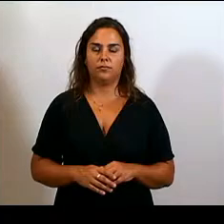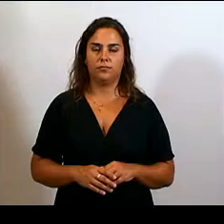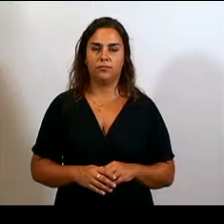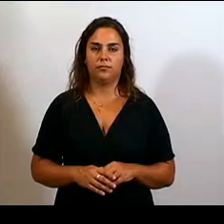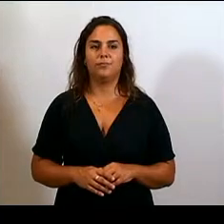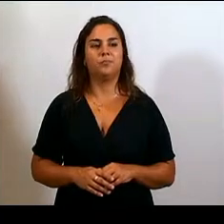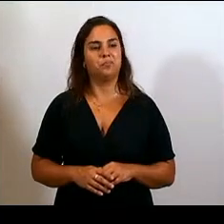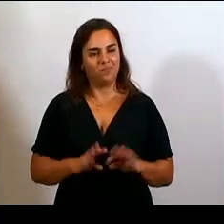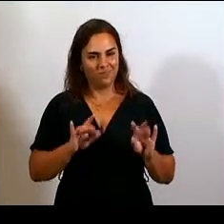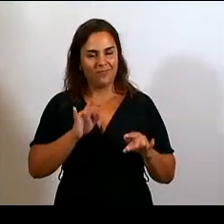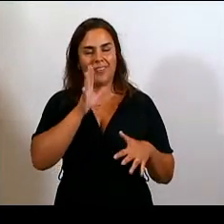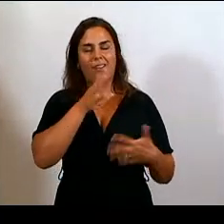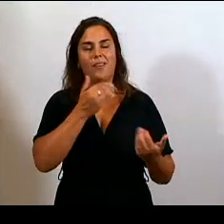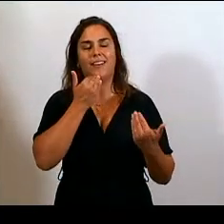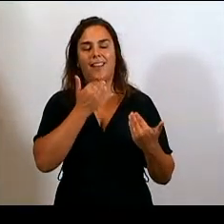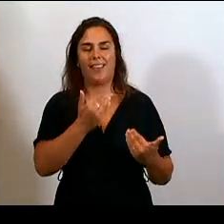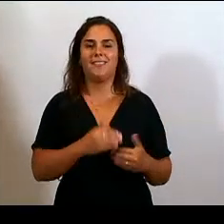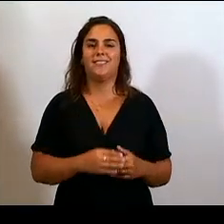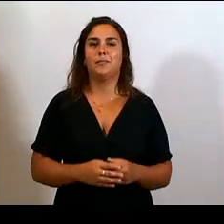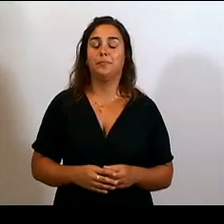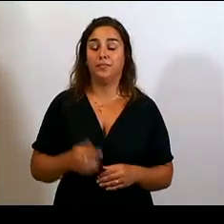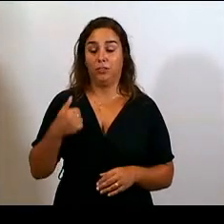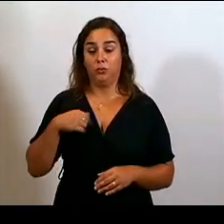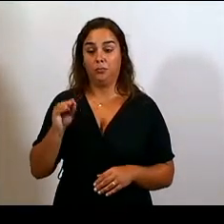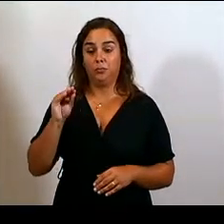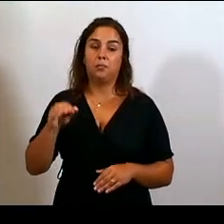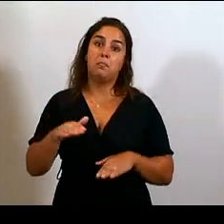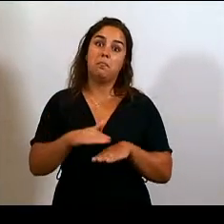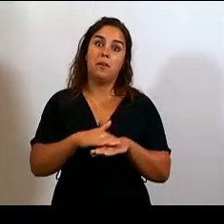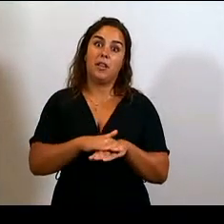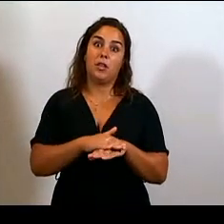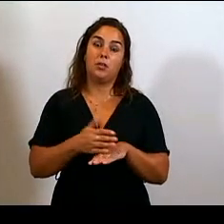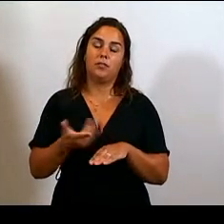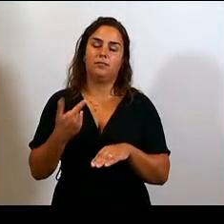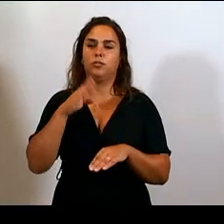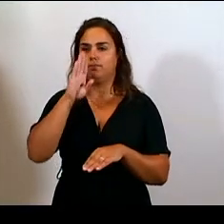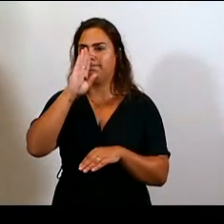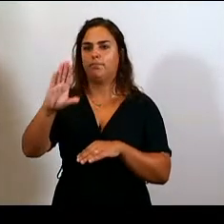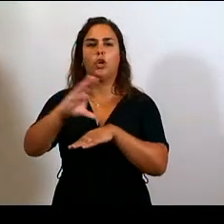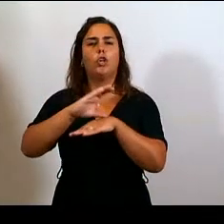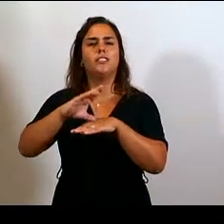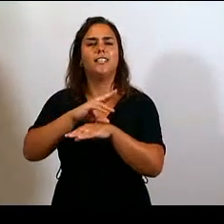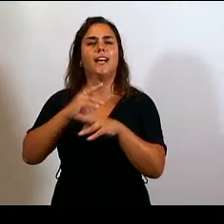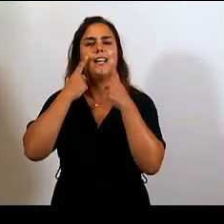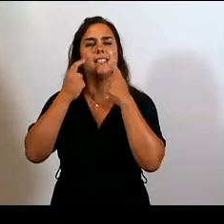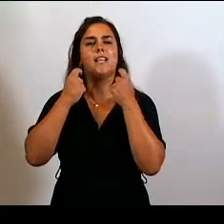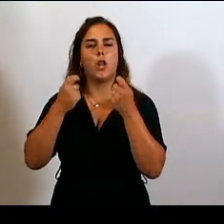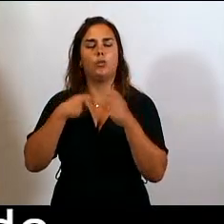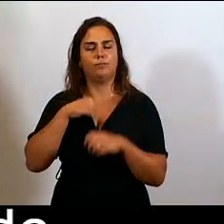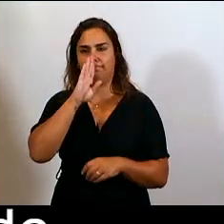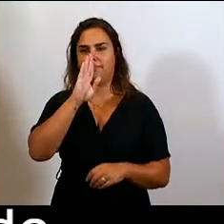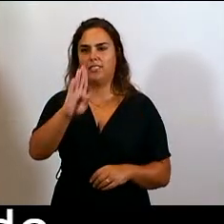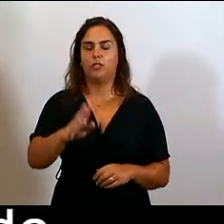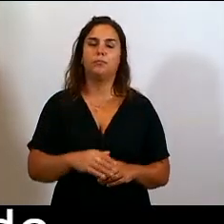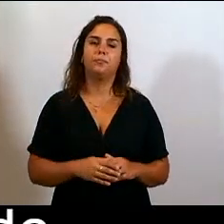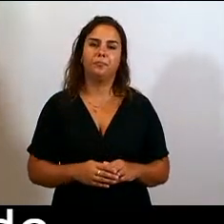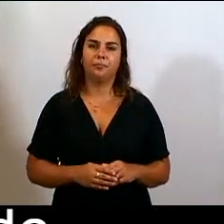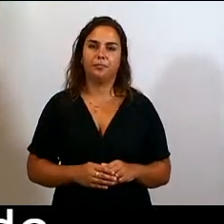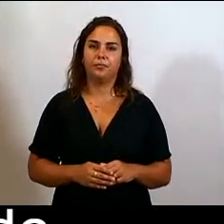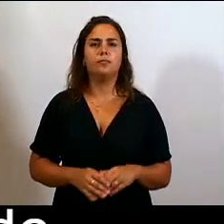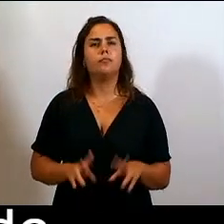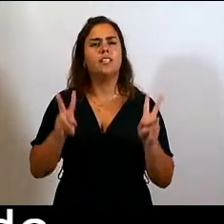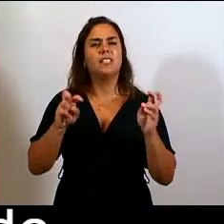Sí, ahora. Gracias. Perdón, es para la consejera de Salud, ya había cogido el micrófono. Es sobre el